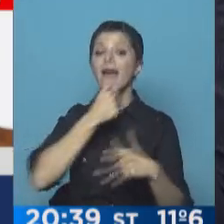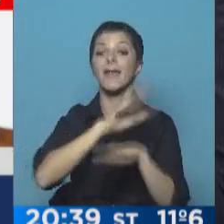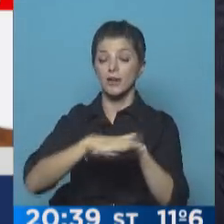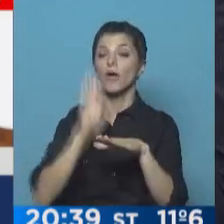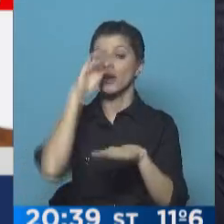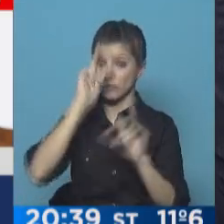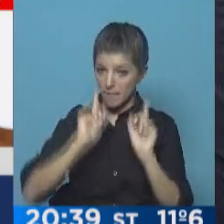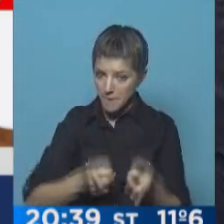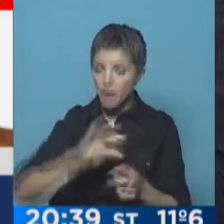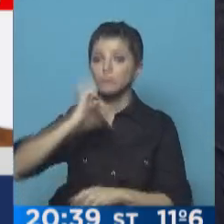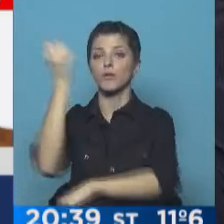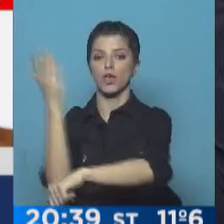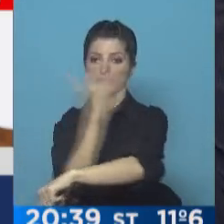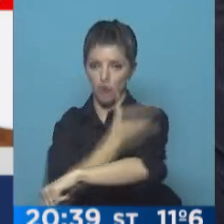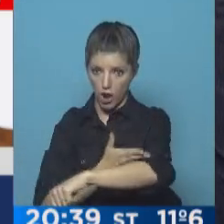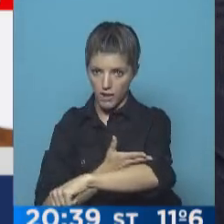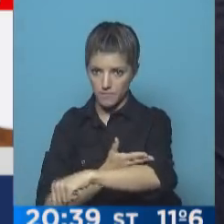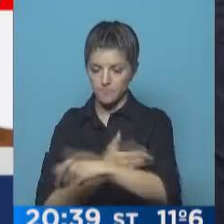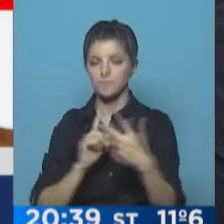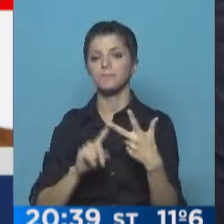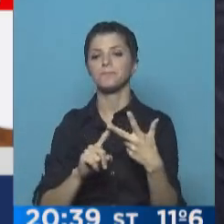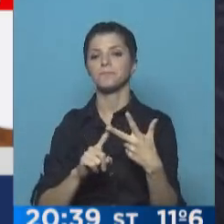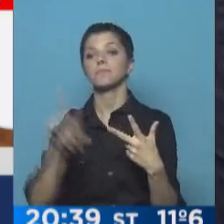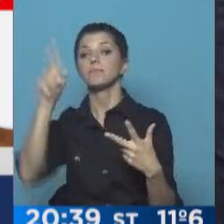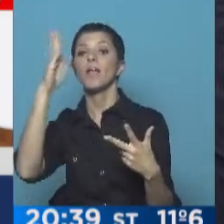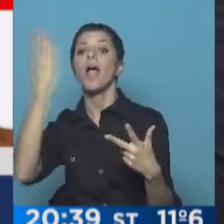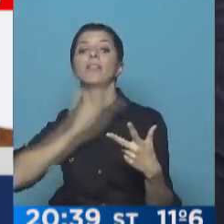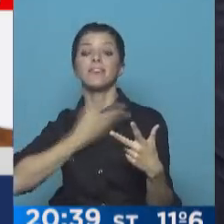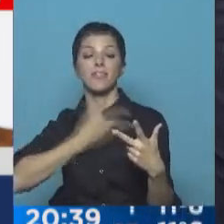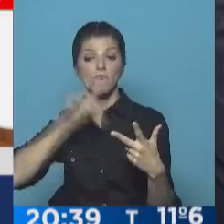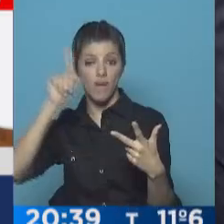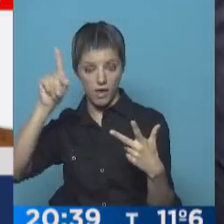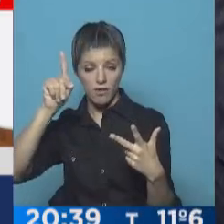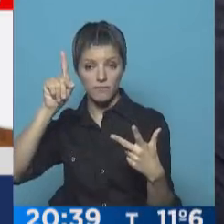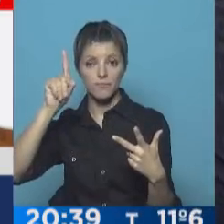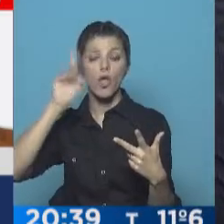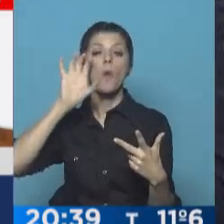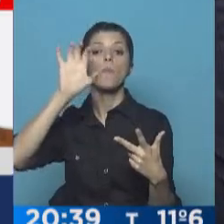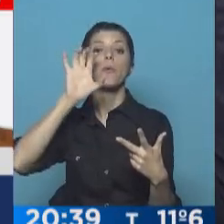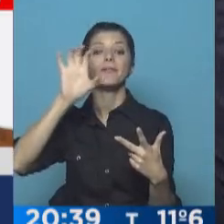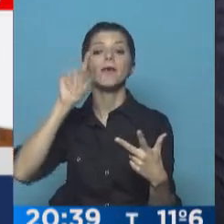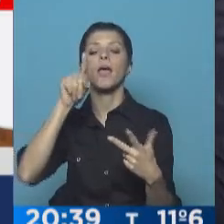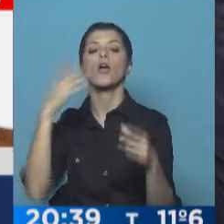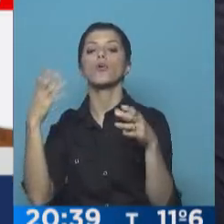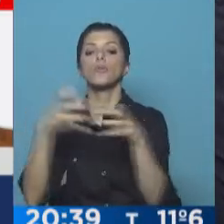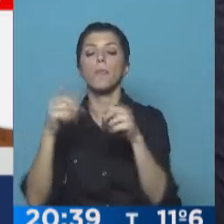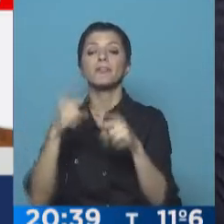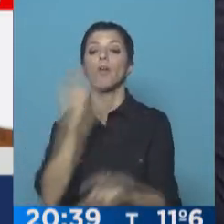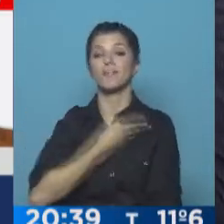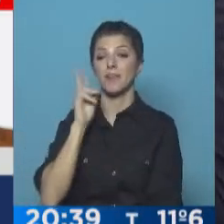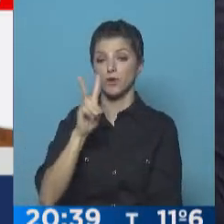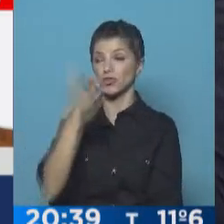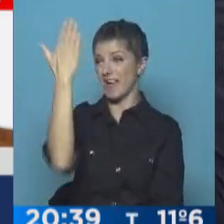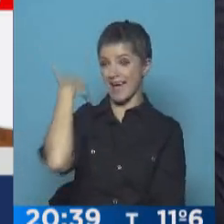también el Scioli. En Santa Fe, que es una provincia donde el Frente para la Victoria venía de salir